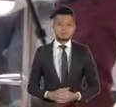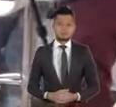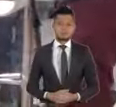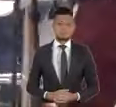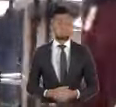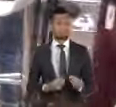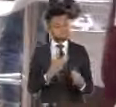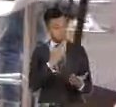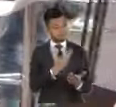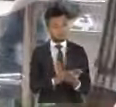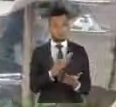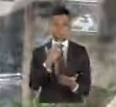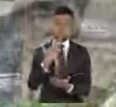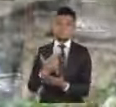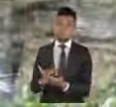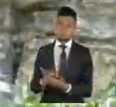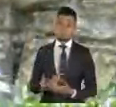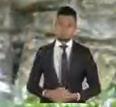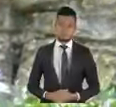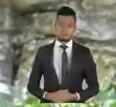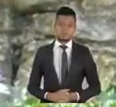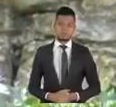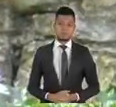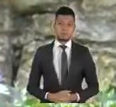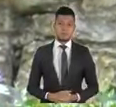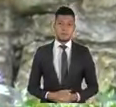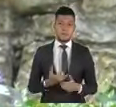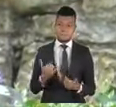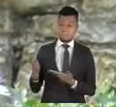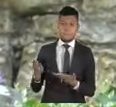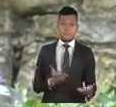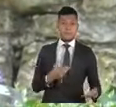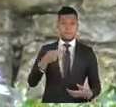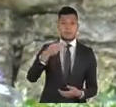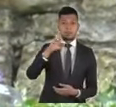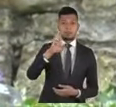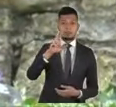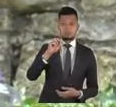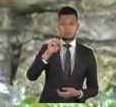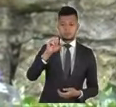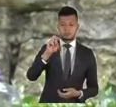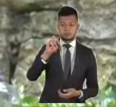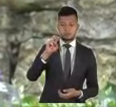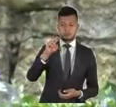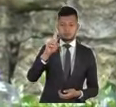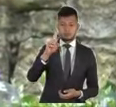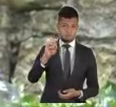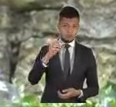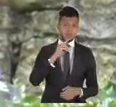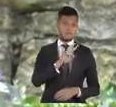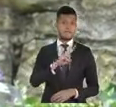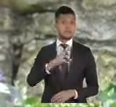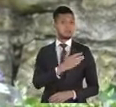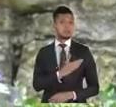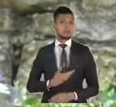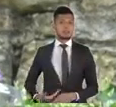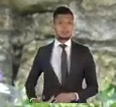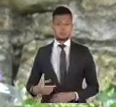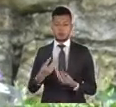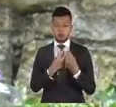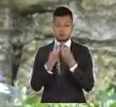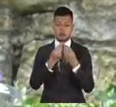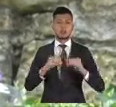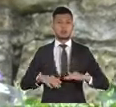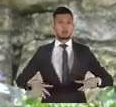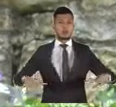Muchas gracias. Tenemos también a Hernando Franco García, vicepresidente del Consejo Territorial de Planeación, quien se